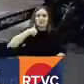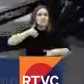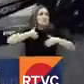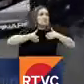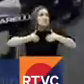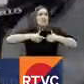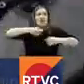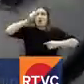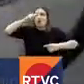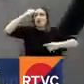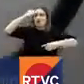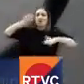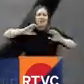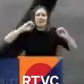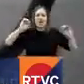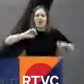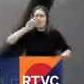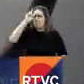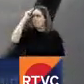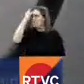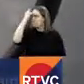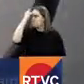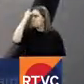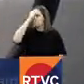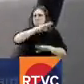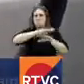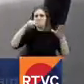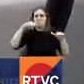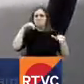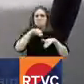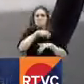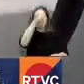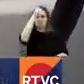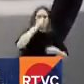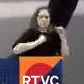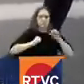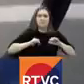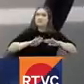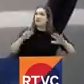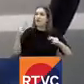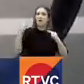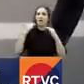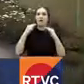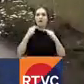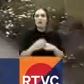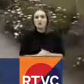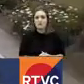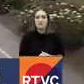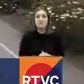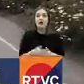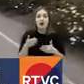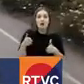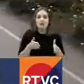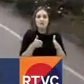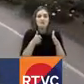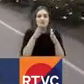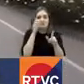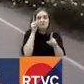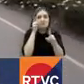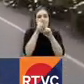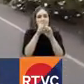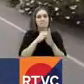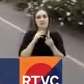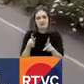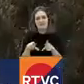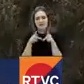a la cirugía e iba a poder perder la movilidad, ¿no? En el camino hay una nueva visión de vida. Amigos,